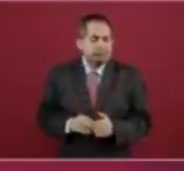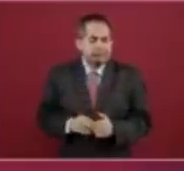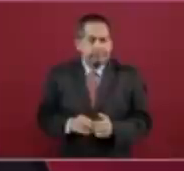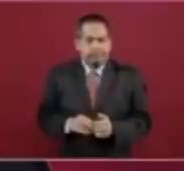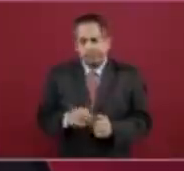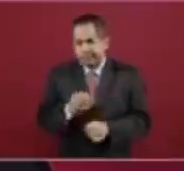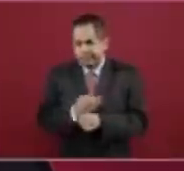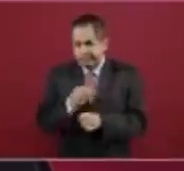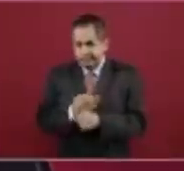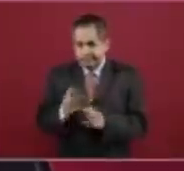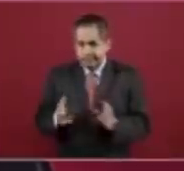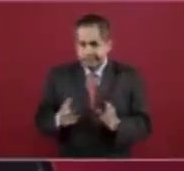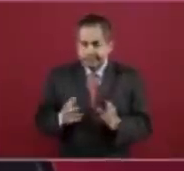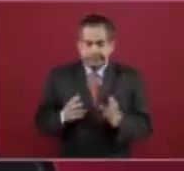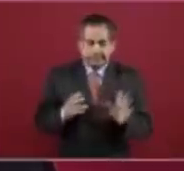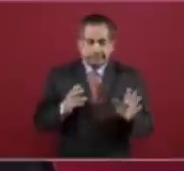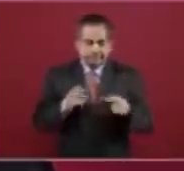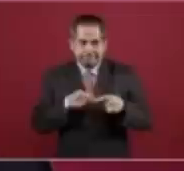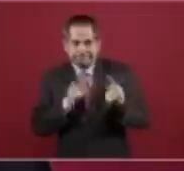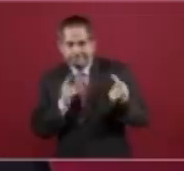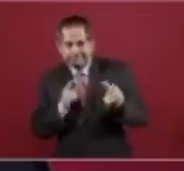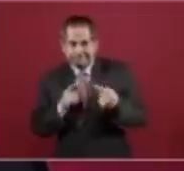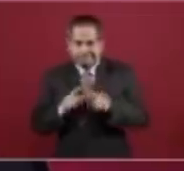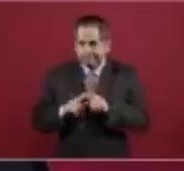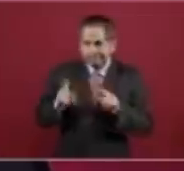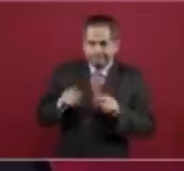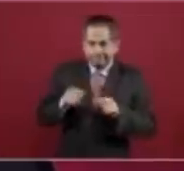está el diferendo